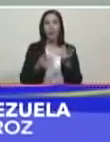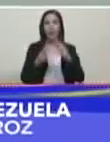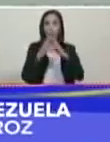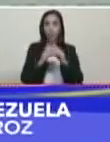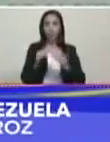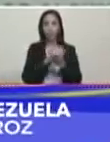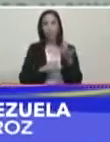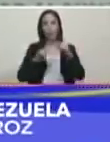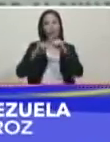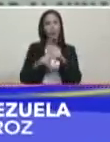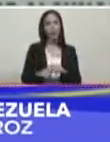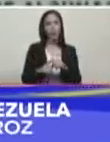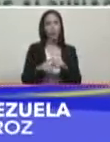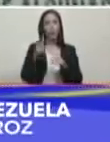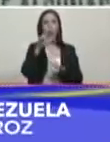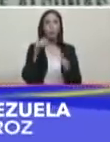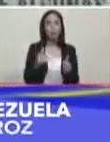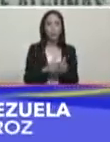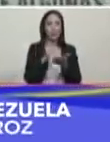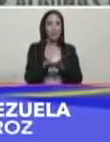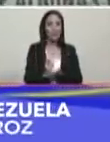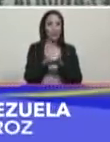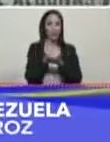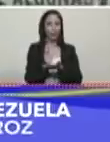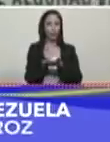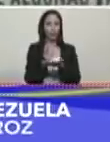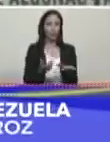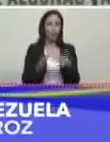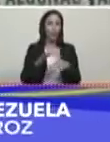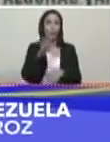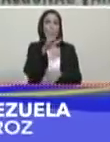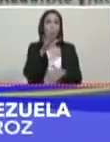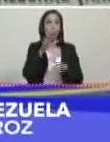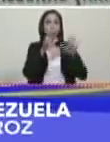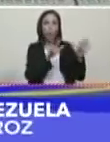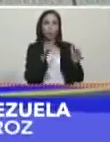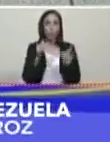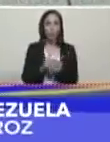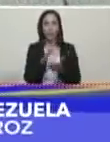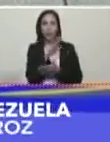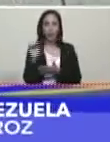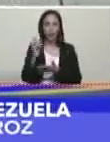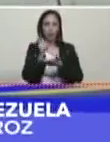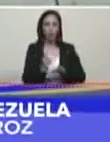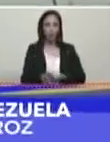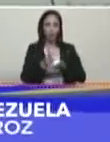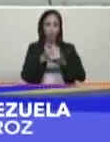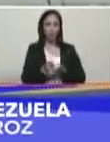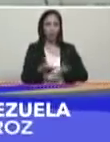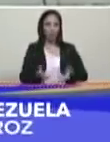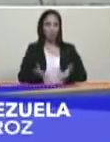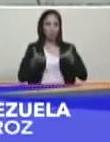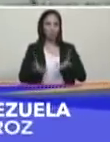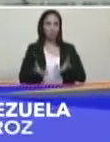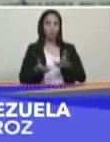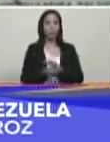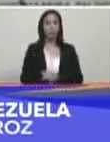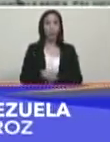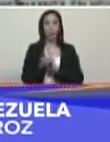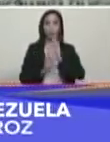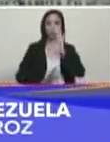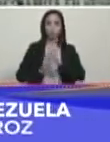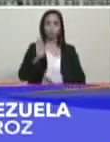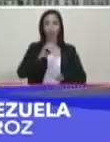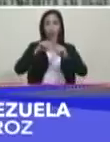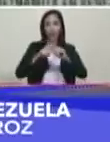los 8.000 kilos a 8.500 kilos. Y esta semilla tiene un rendimiento de